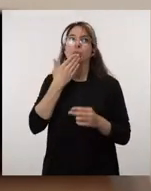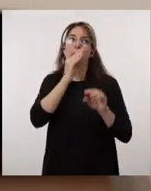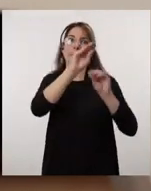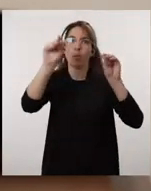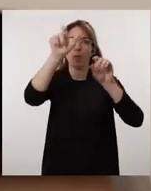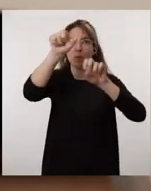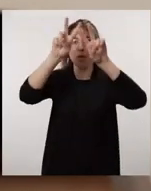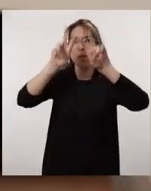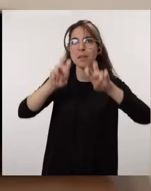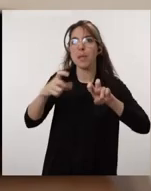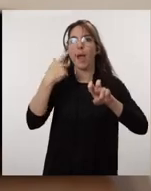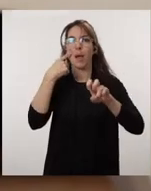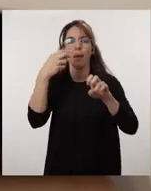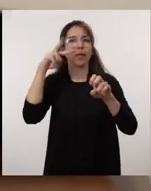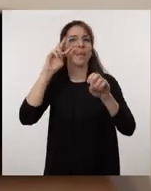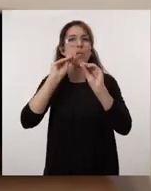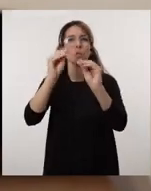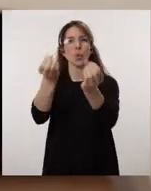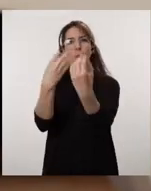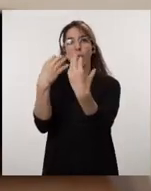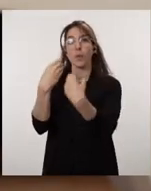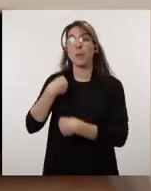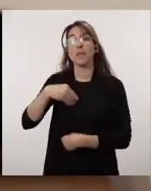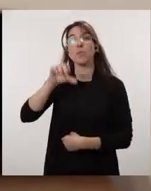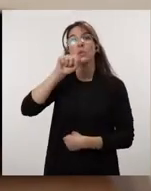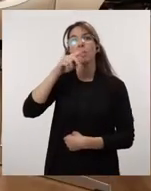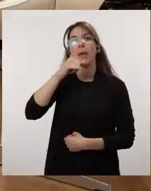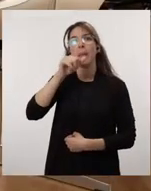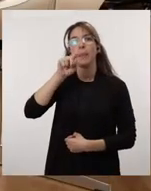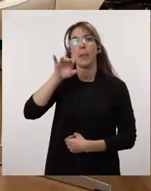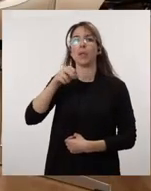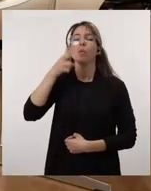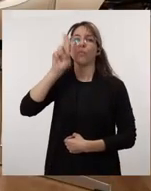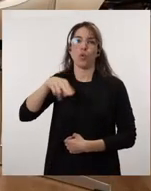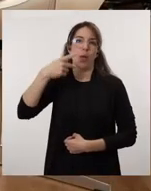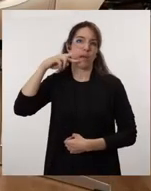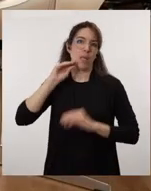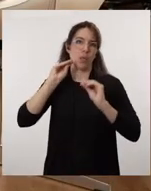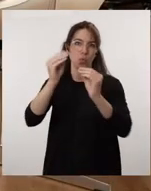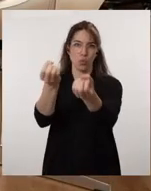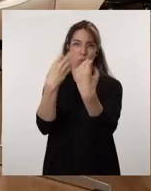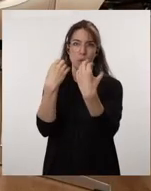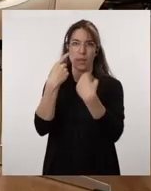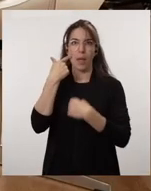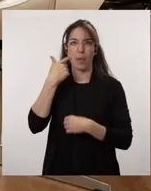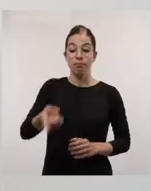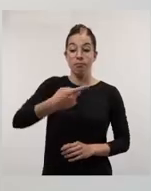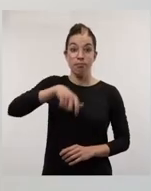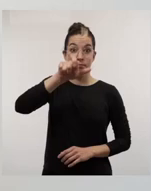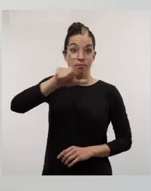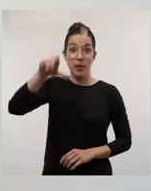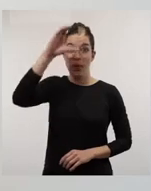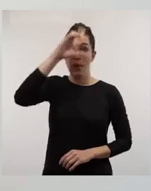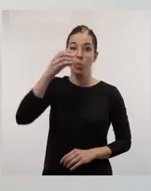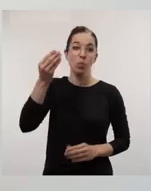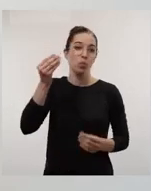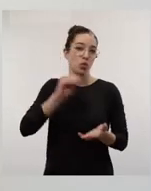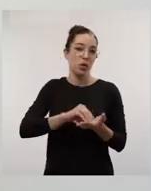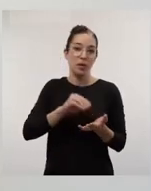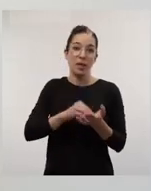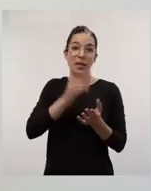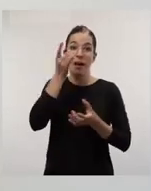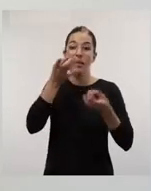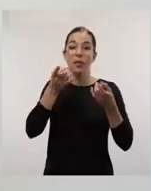de los investigadores y el de xavi no es uno de ellos vamos a escucharlo como científico muchas veces nuestra